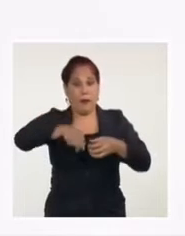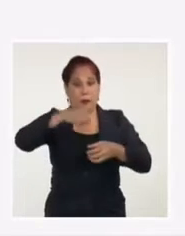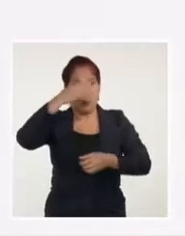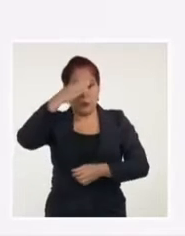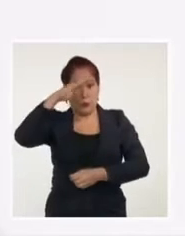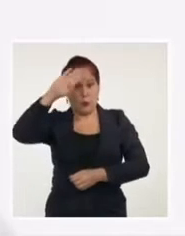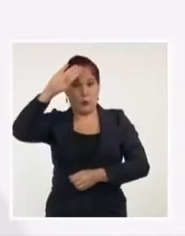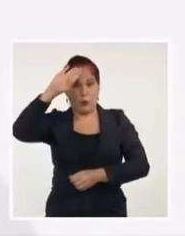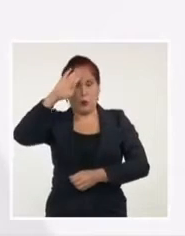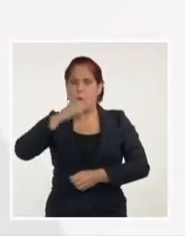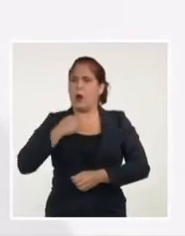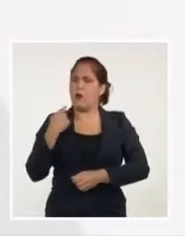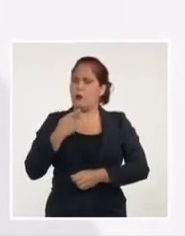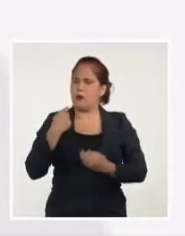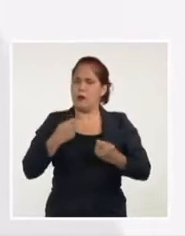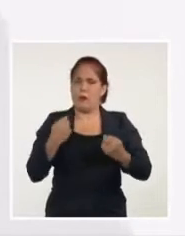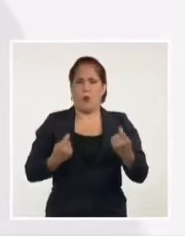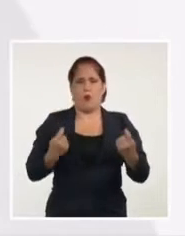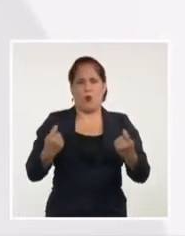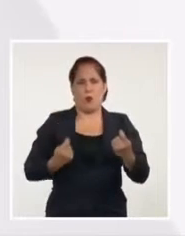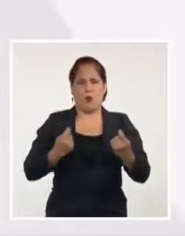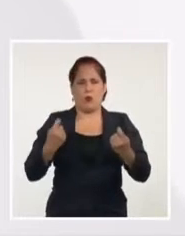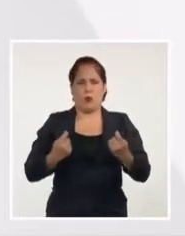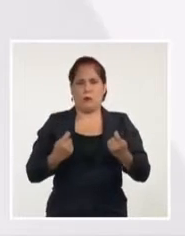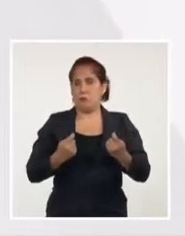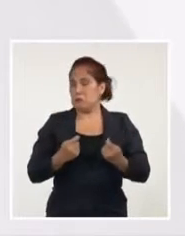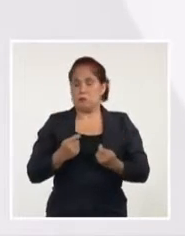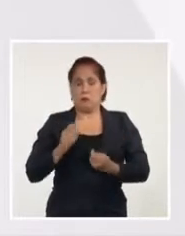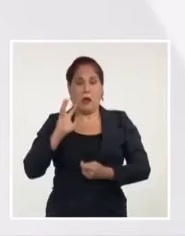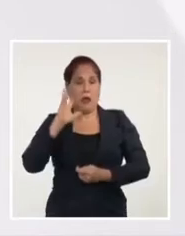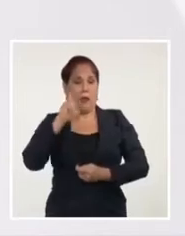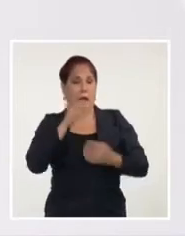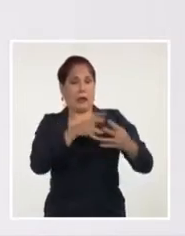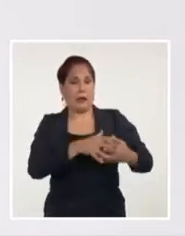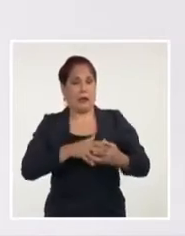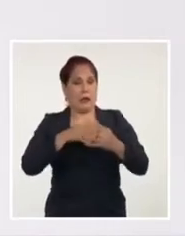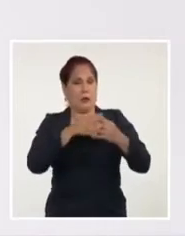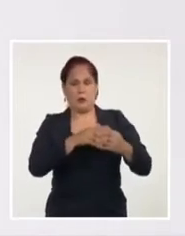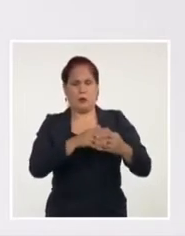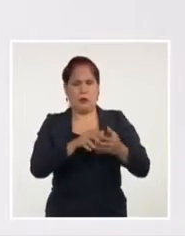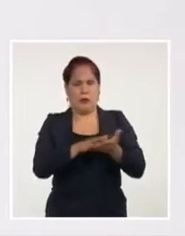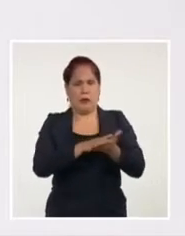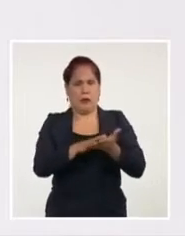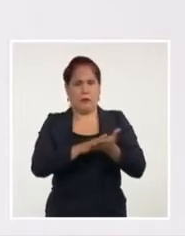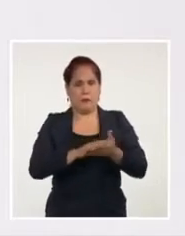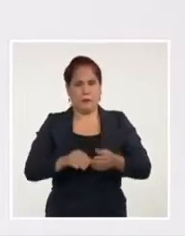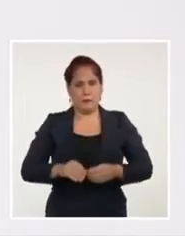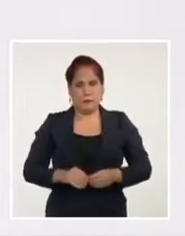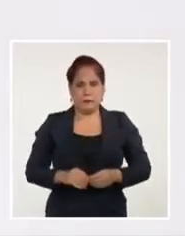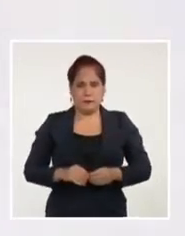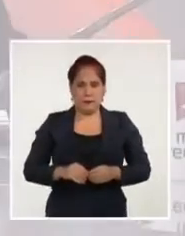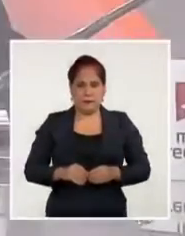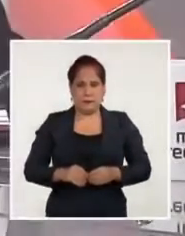adversario al punto de rendirse y no ofrecer combate.